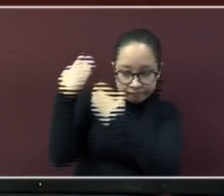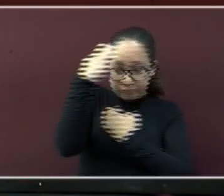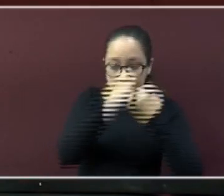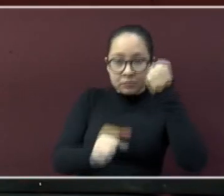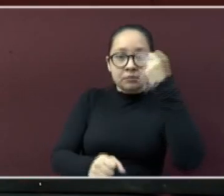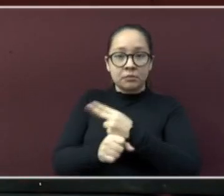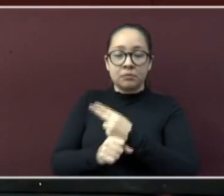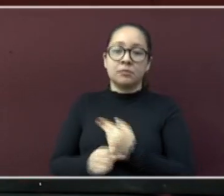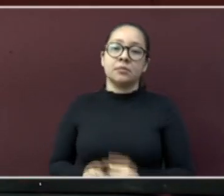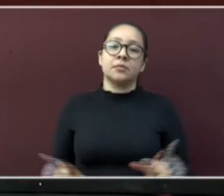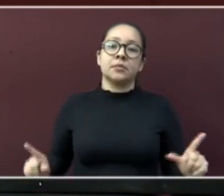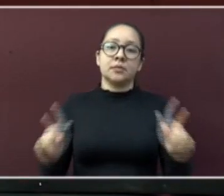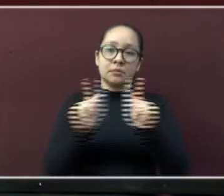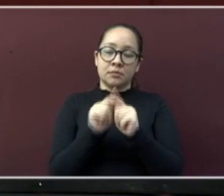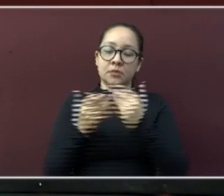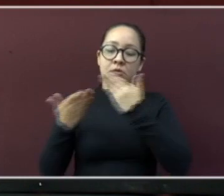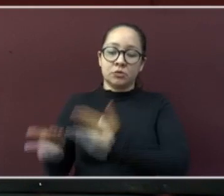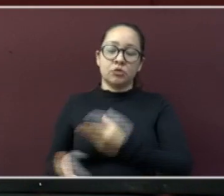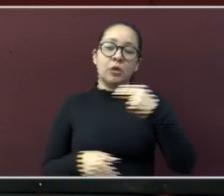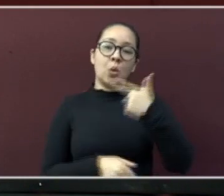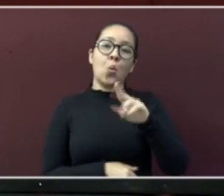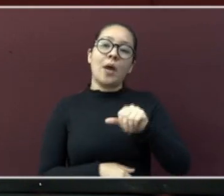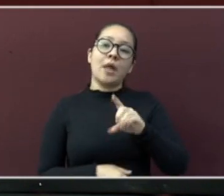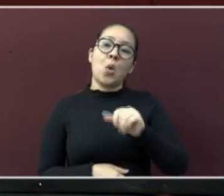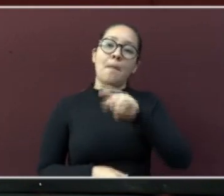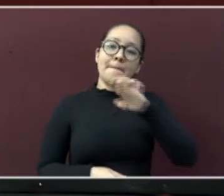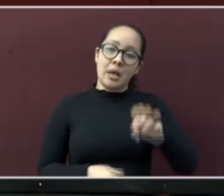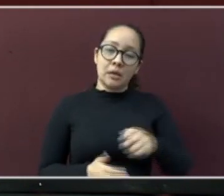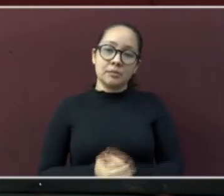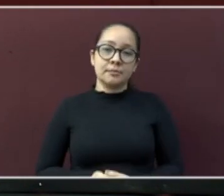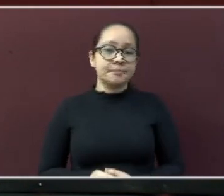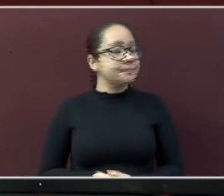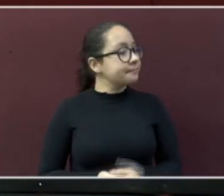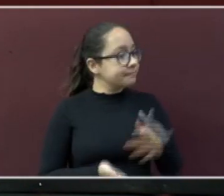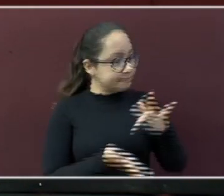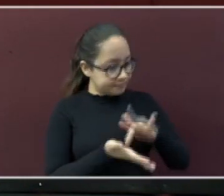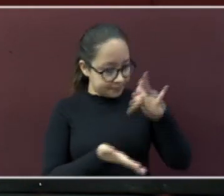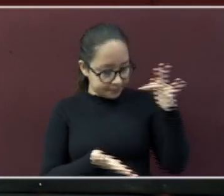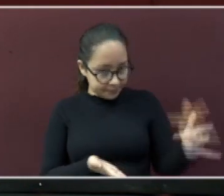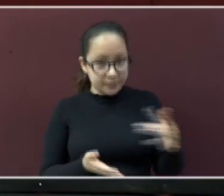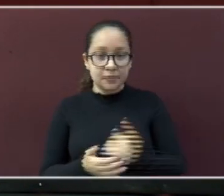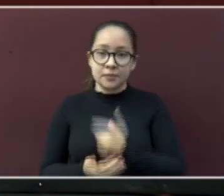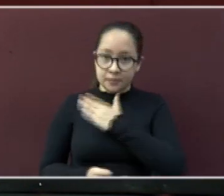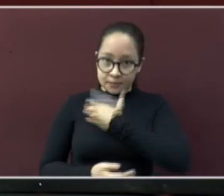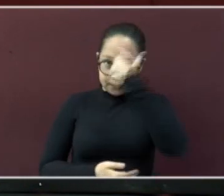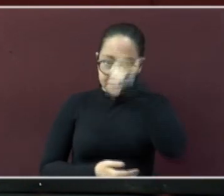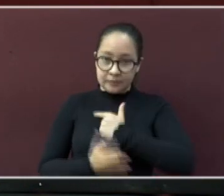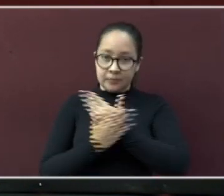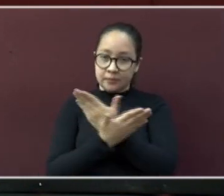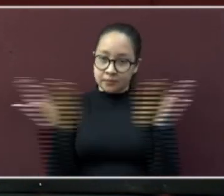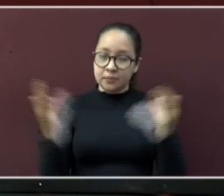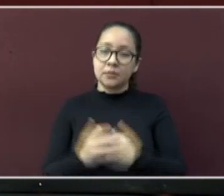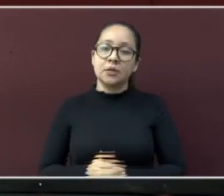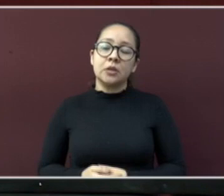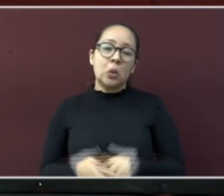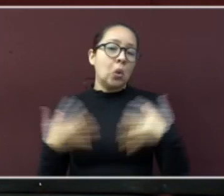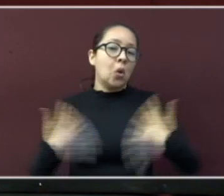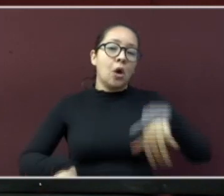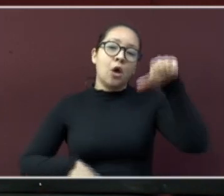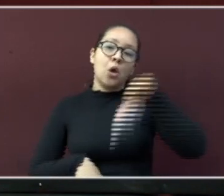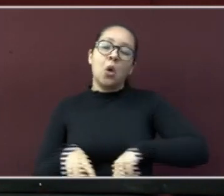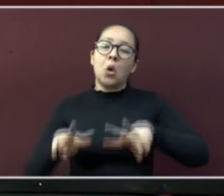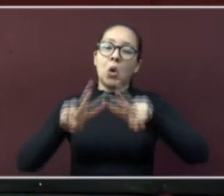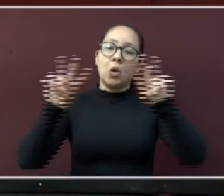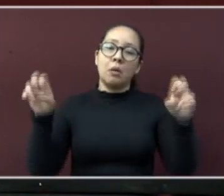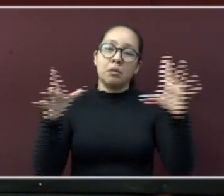castillo gracias doctora buenas noches hablemos nuevamente de las medidas básicas de prevención contra kobe